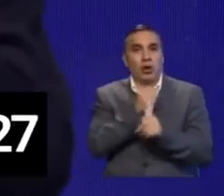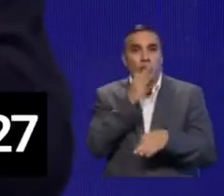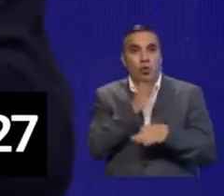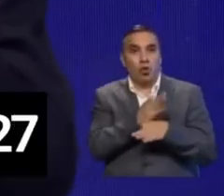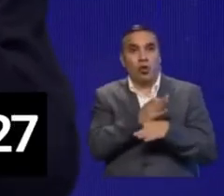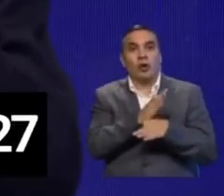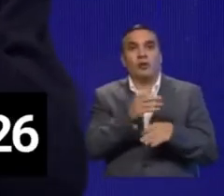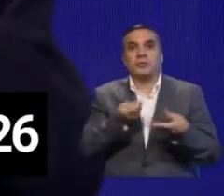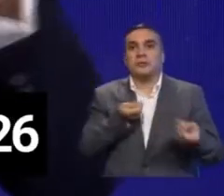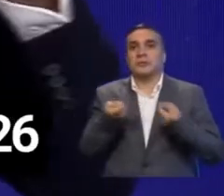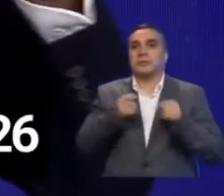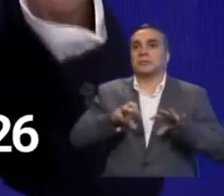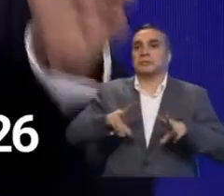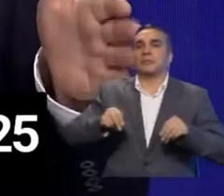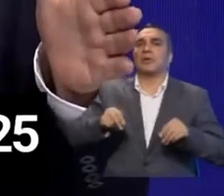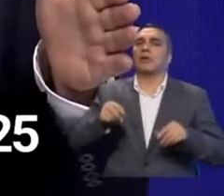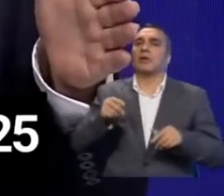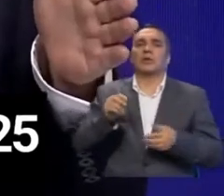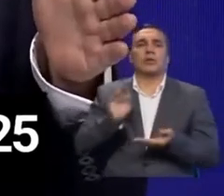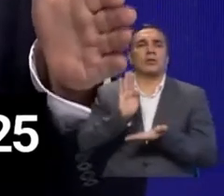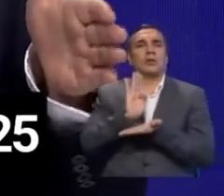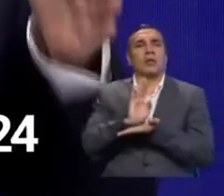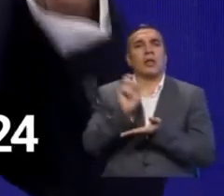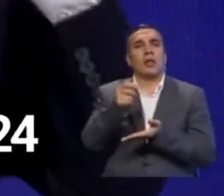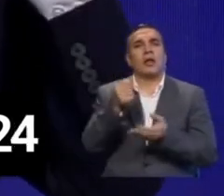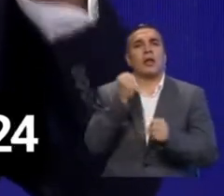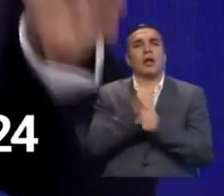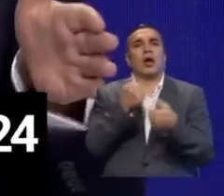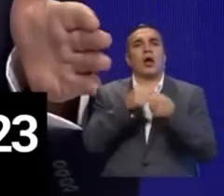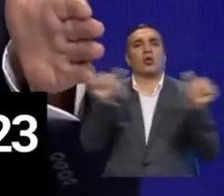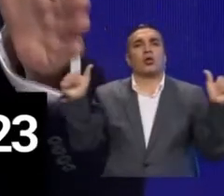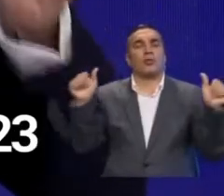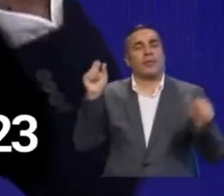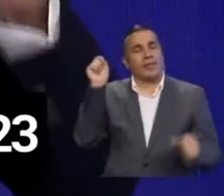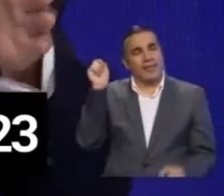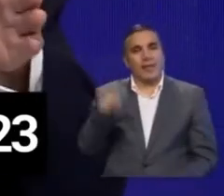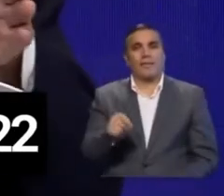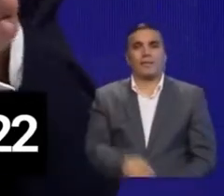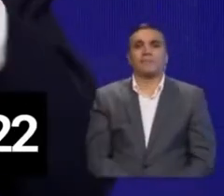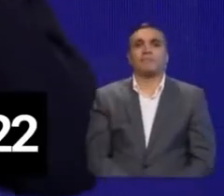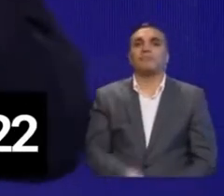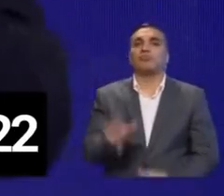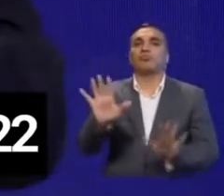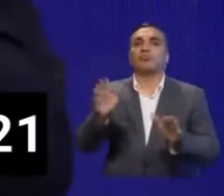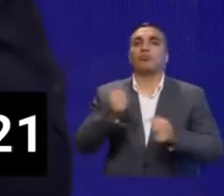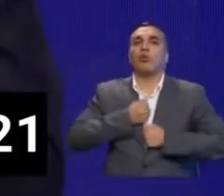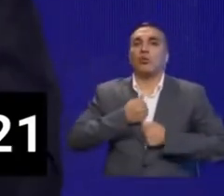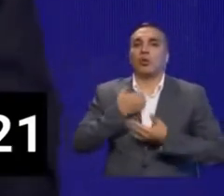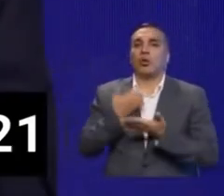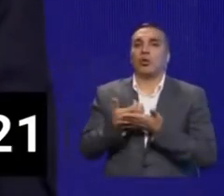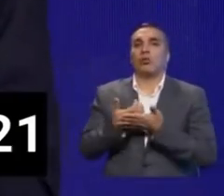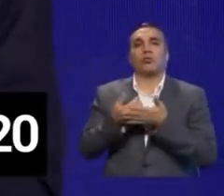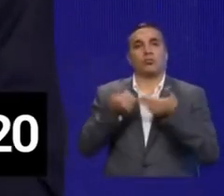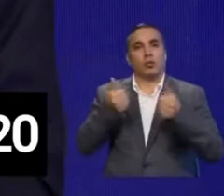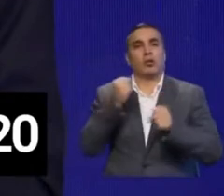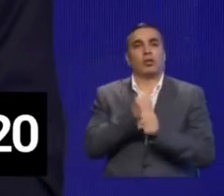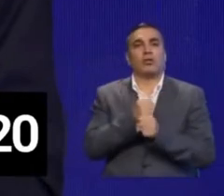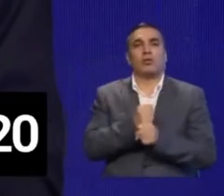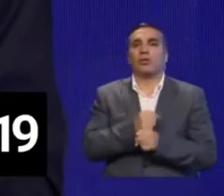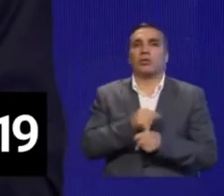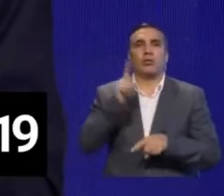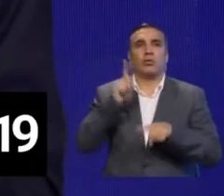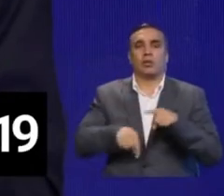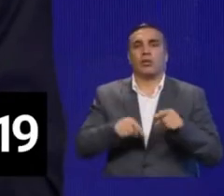debe ser manejado con autonomía, debe ser una institución autónoma, eficiente y eficaz. No puede